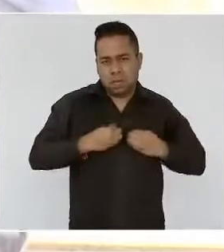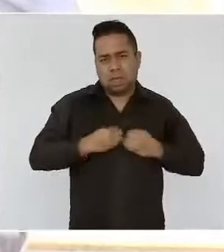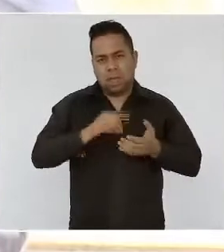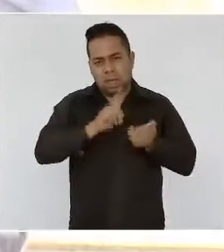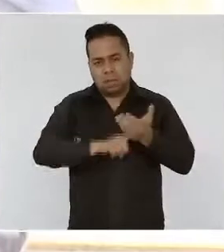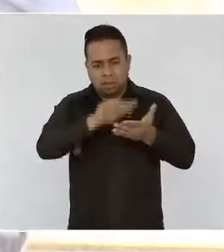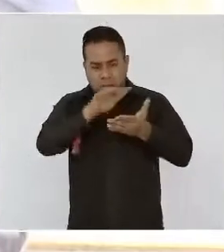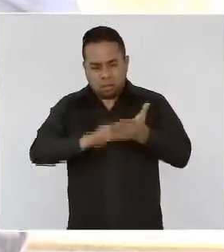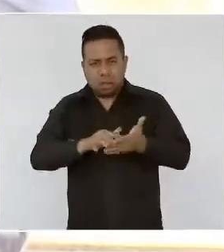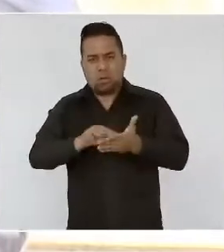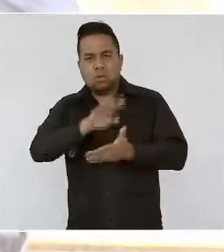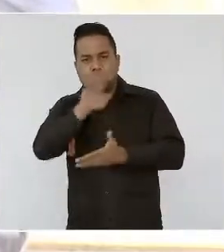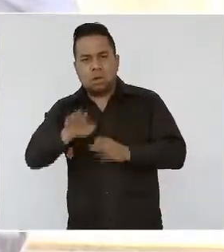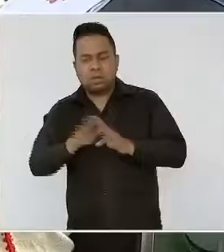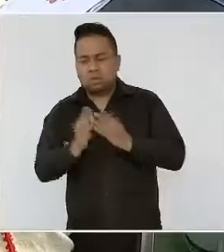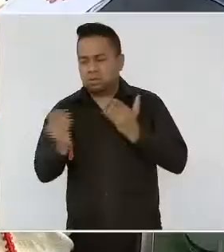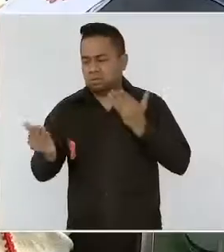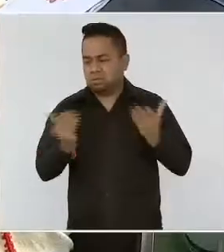se contraponen.